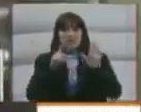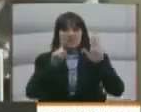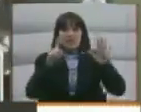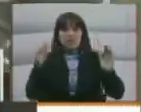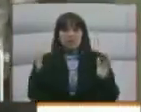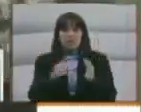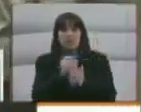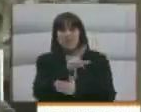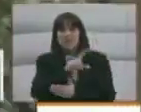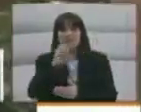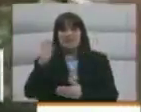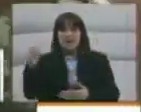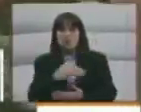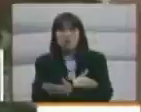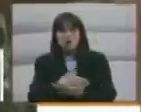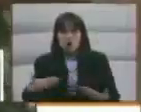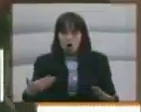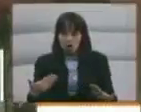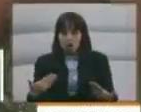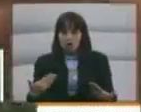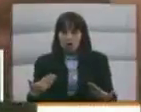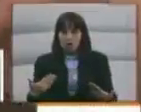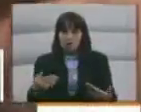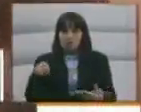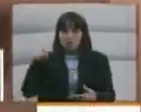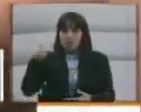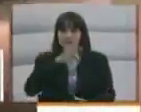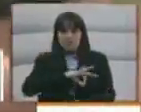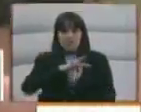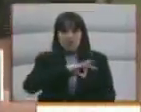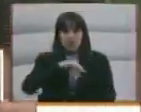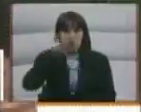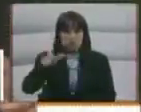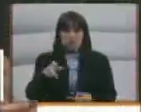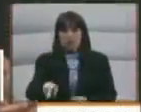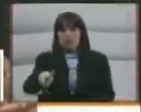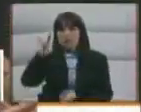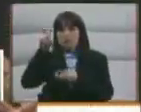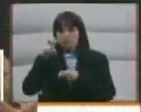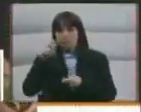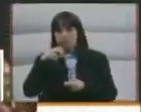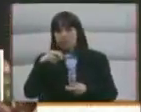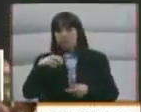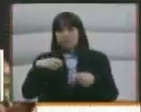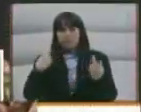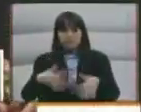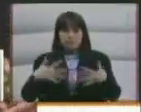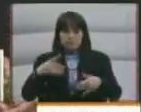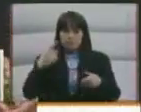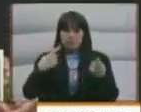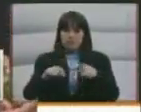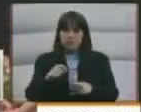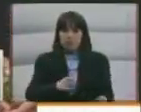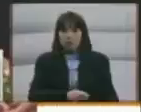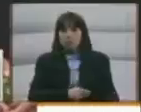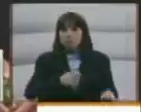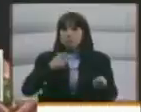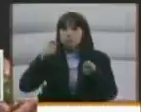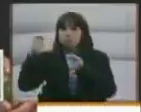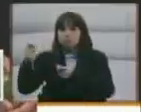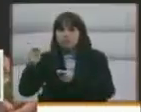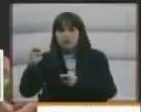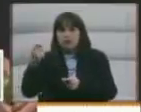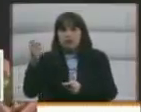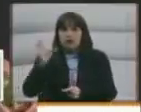6,300 millones. Es decir, que este señor se gana 6.300 millones nada más por trasladar esas cestas desde aquí